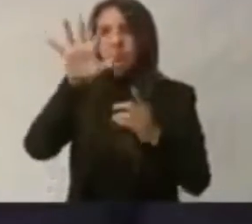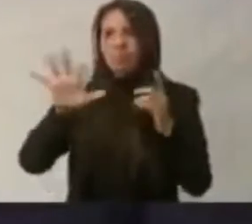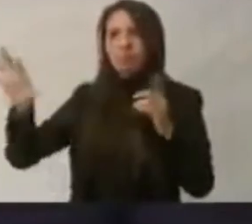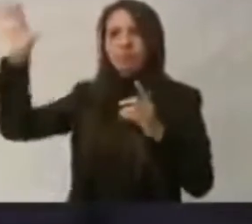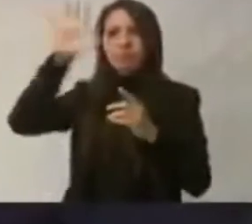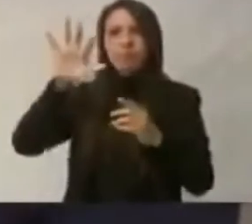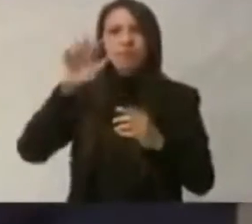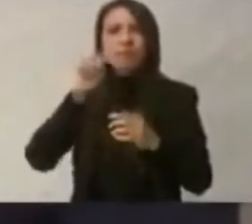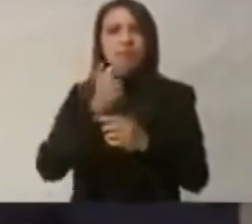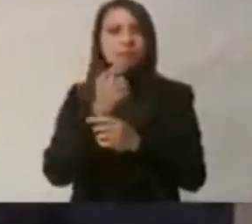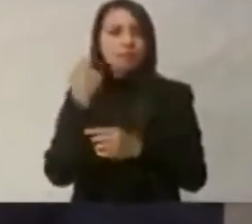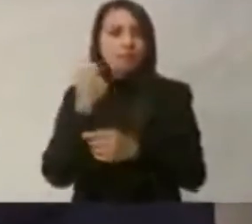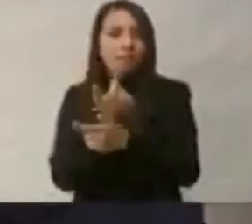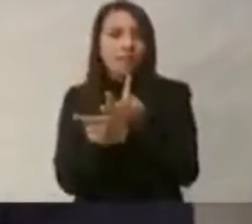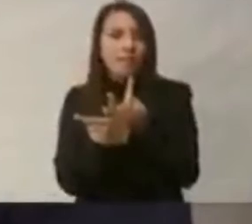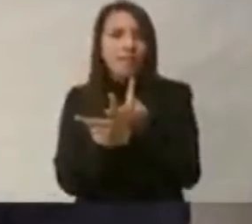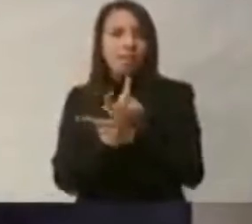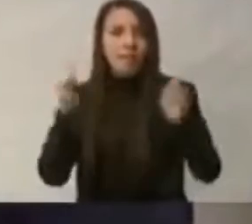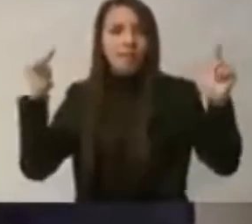para